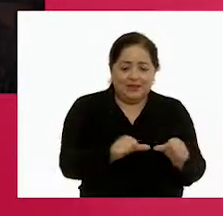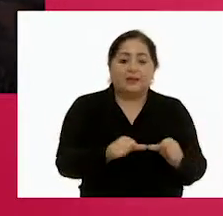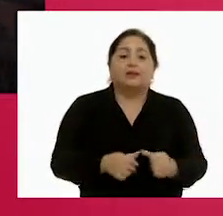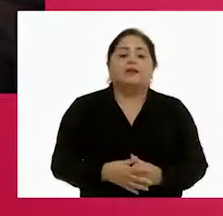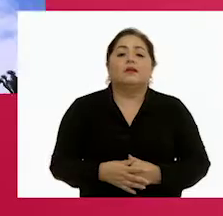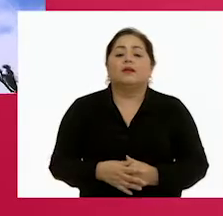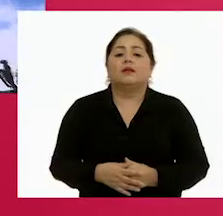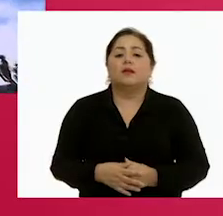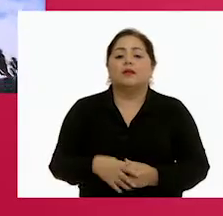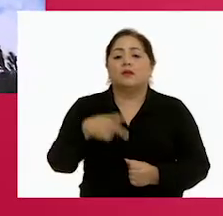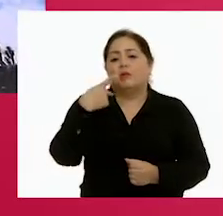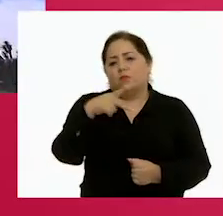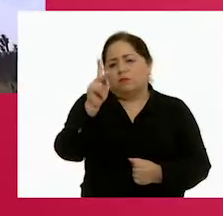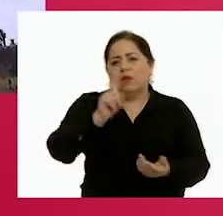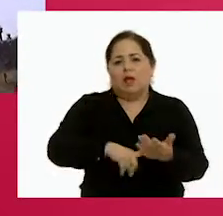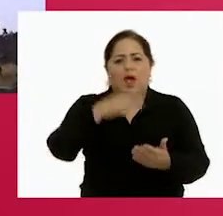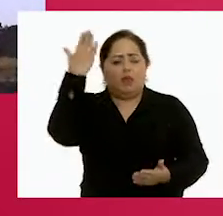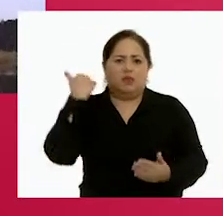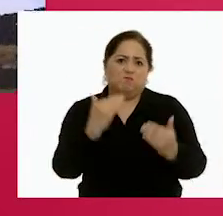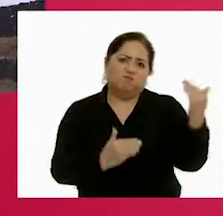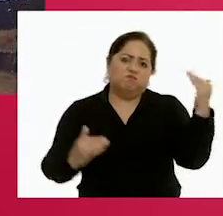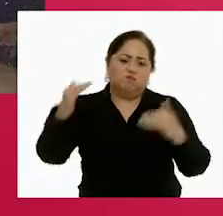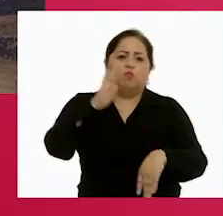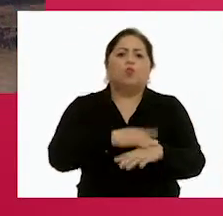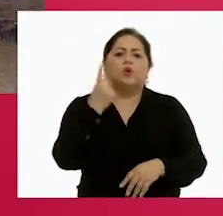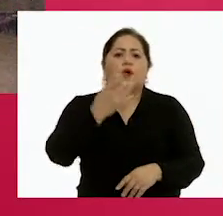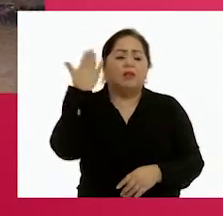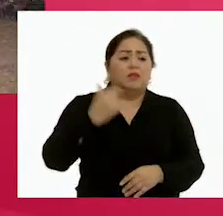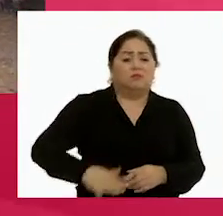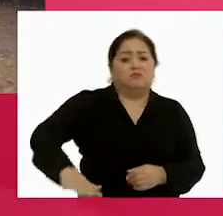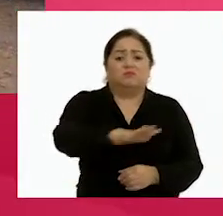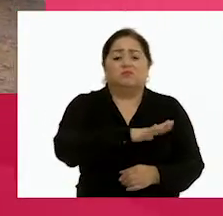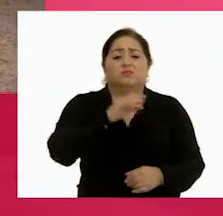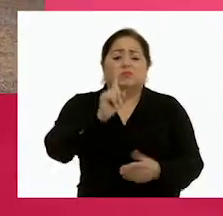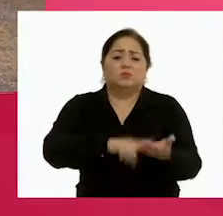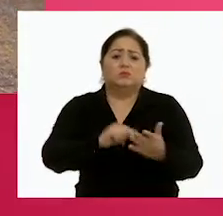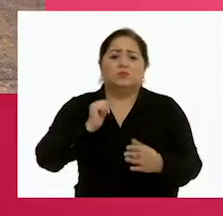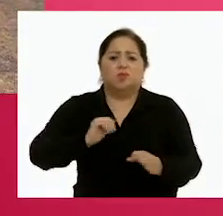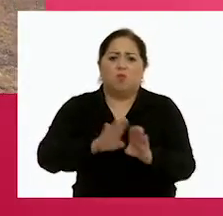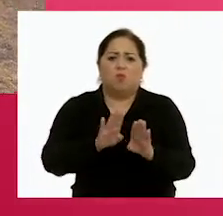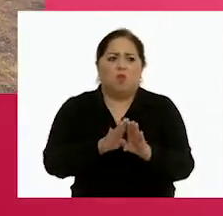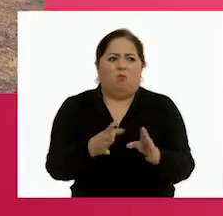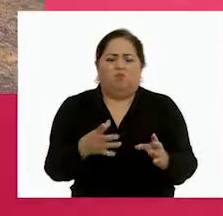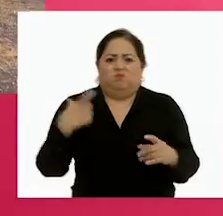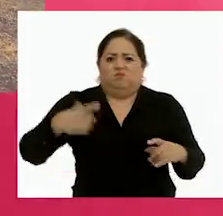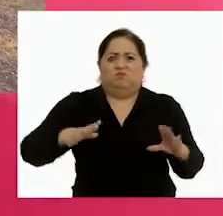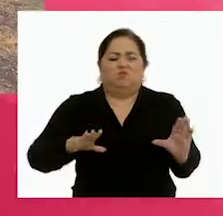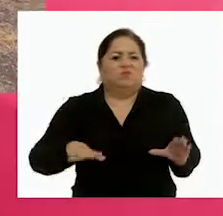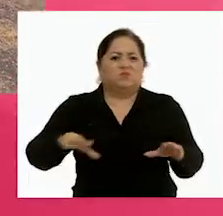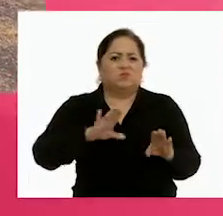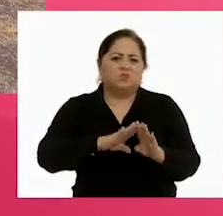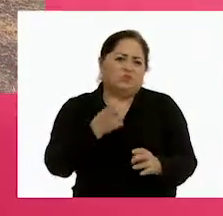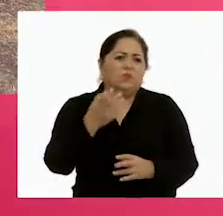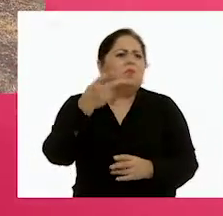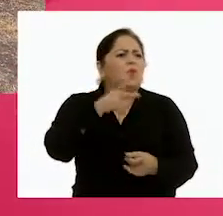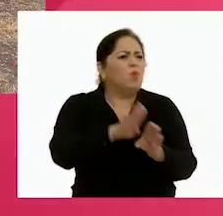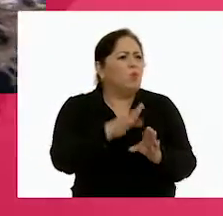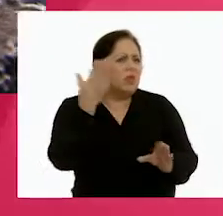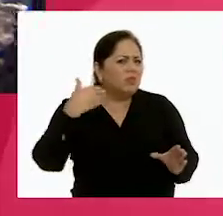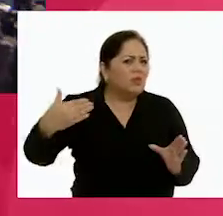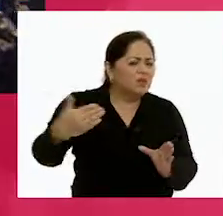otras personas que tenían un rango mayor, porque esta era una sociedad, digamos, de estratos. Sí, claro. Sí. ¿Por dónde entraba? ¿Cómo